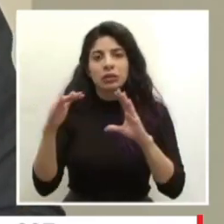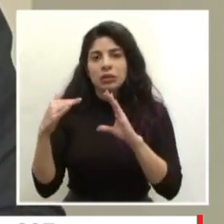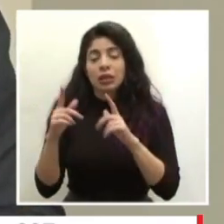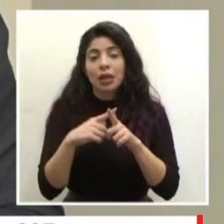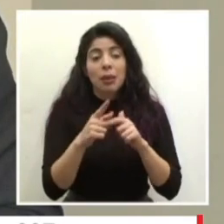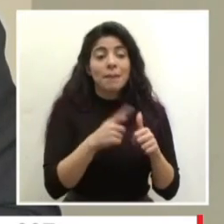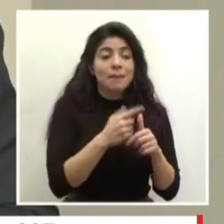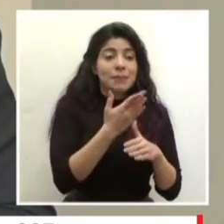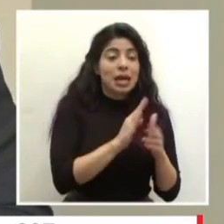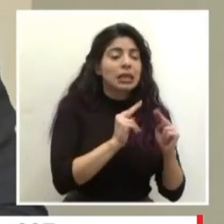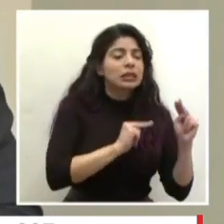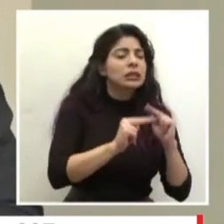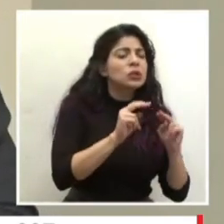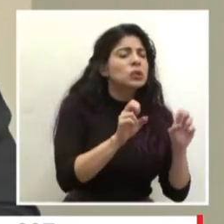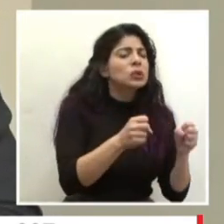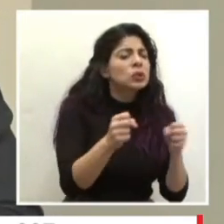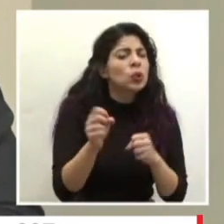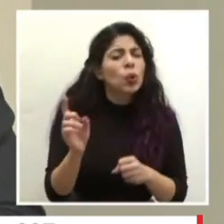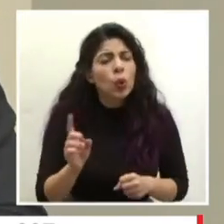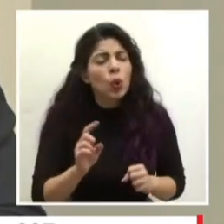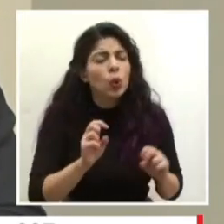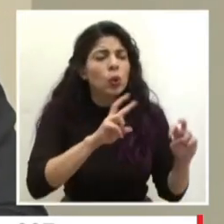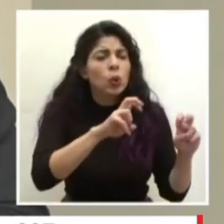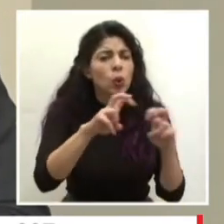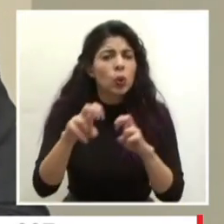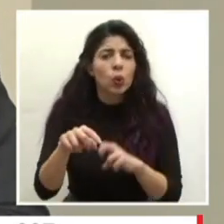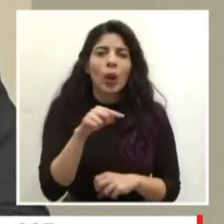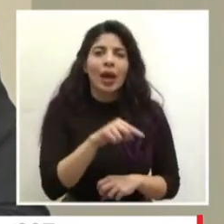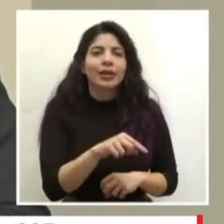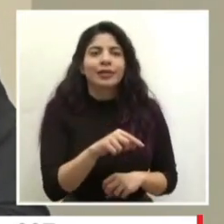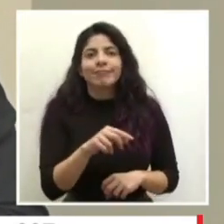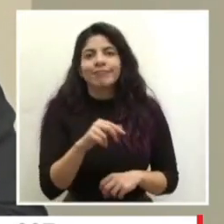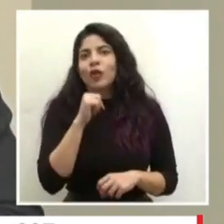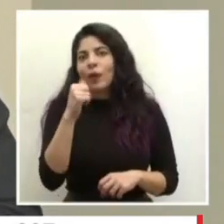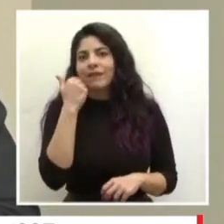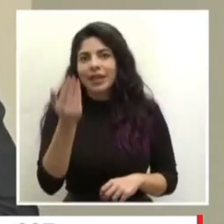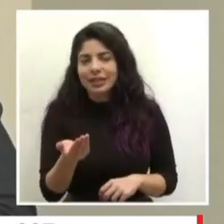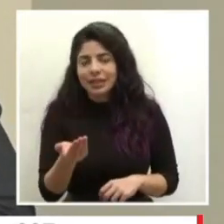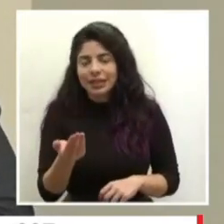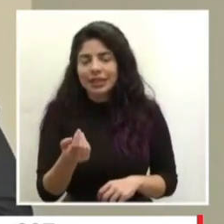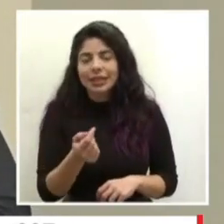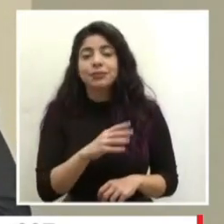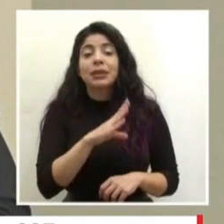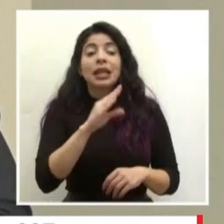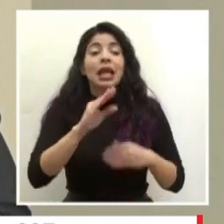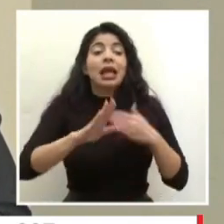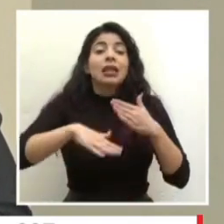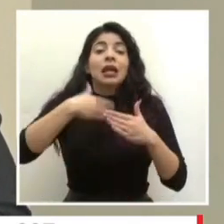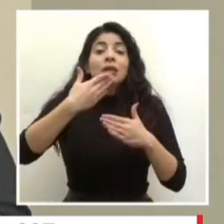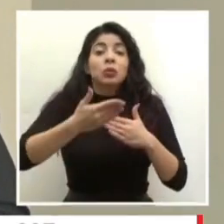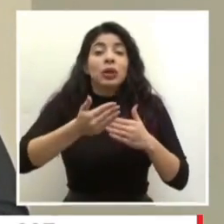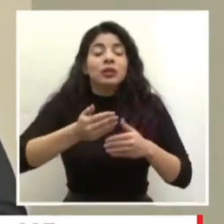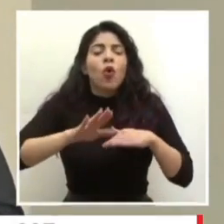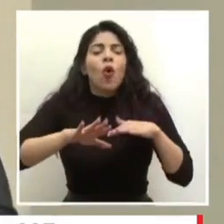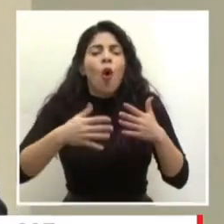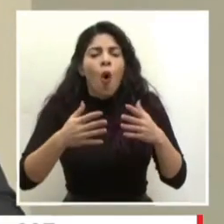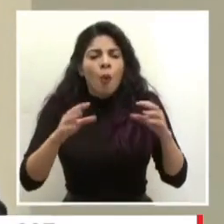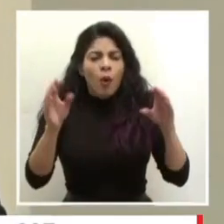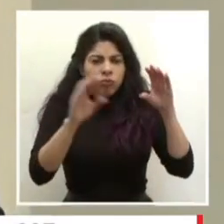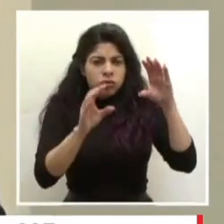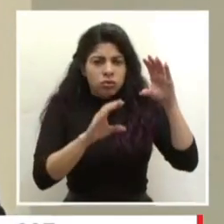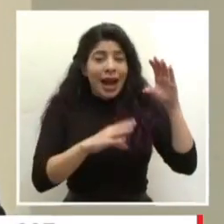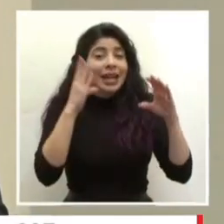obviamente negociar dónde se hacen los recortes, analizarlo. Eso no es tampoco tarea sencilla. Y luego todo el proceso de carga. La